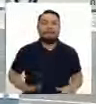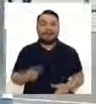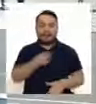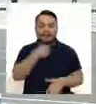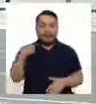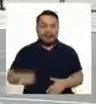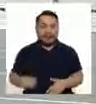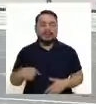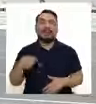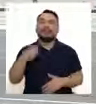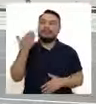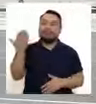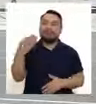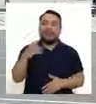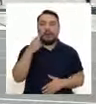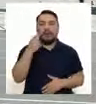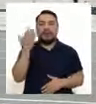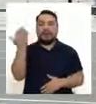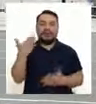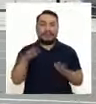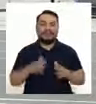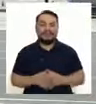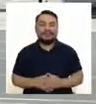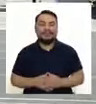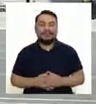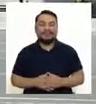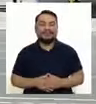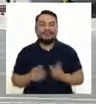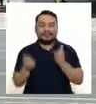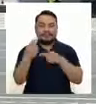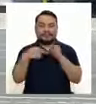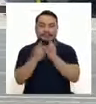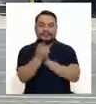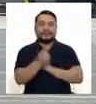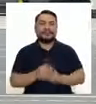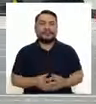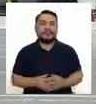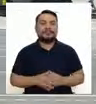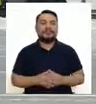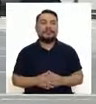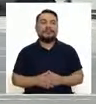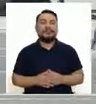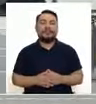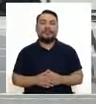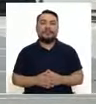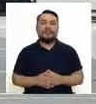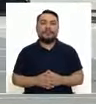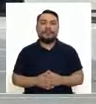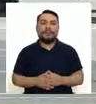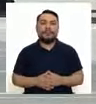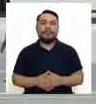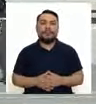la República Popular China, Xi Jinping. Adelante tú, Omar. Muy bien, amigos. Hola.